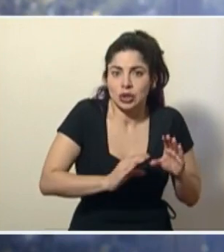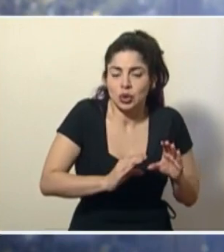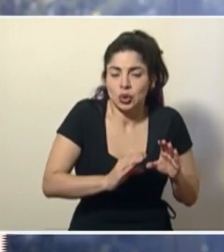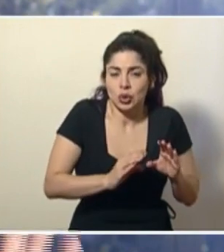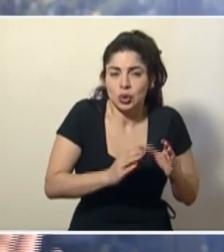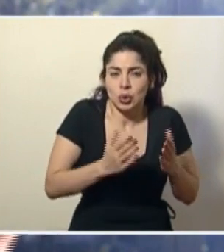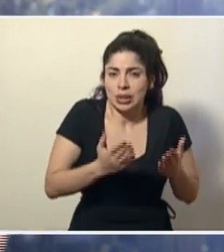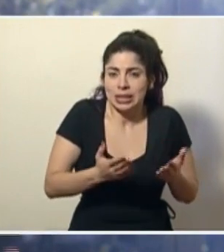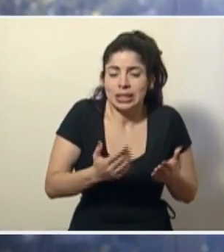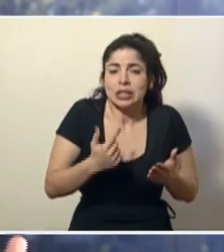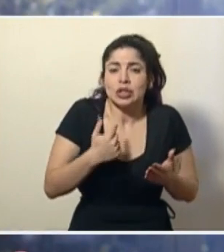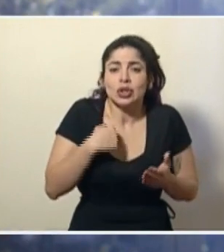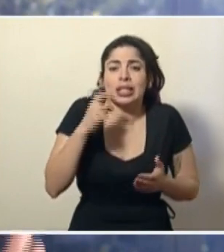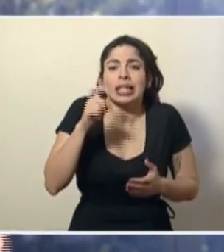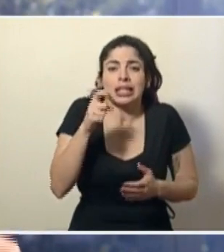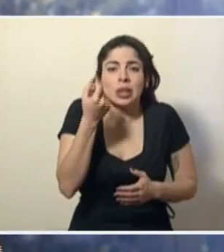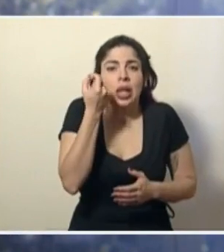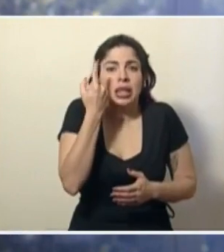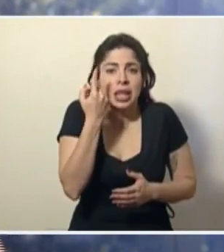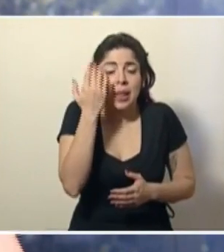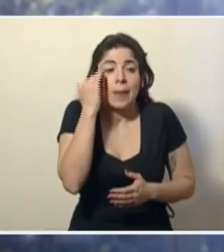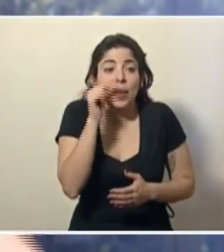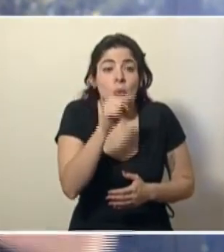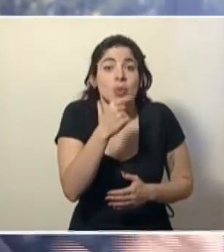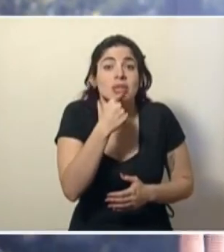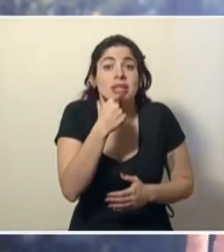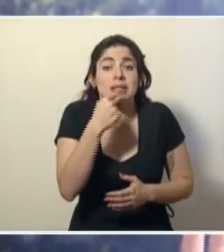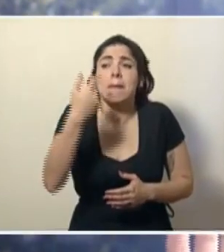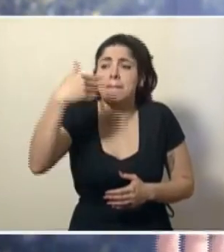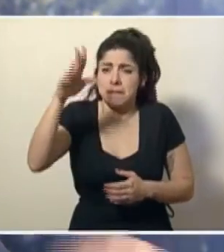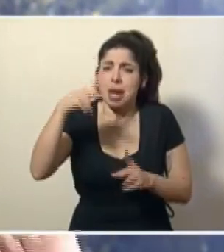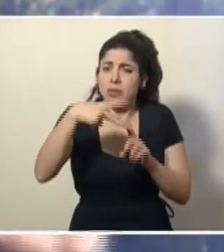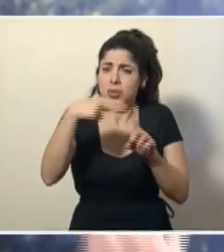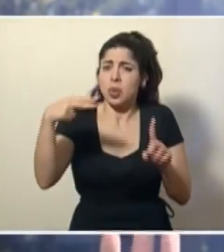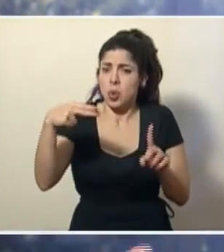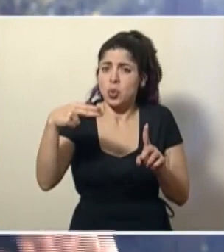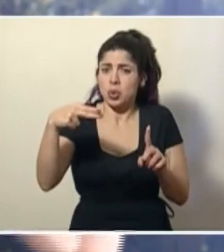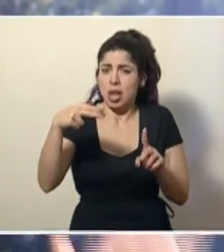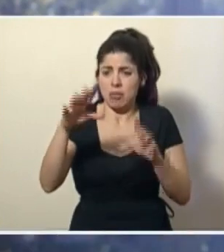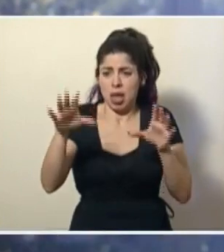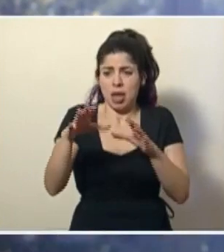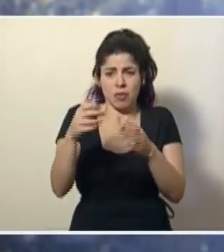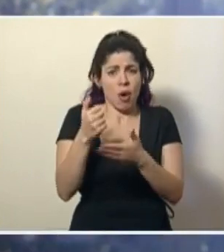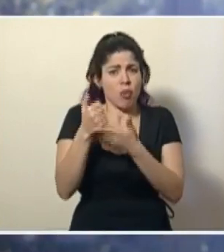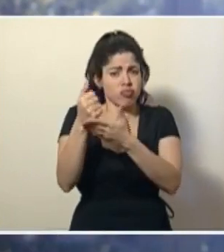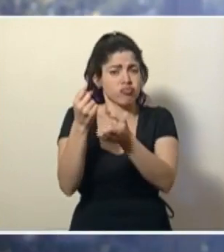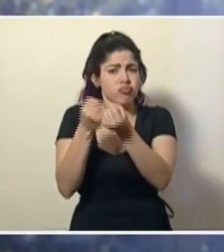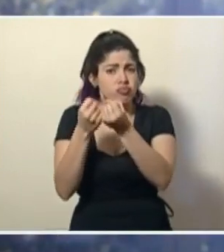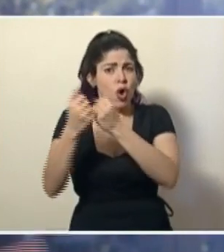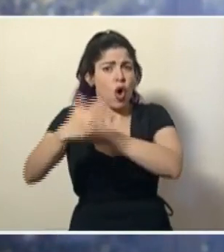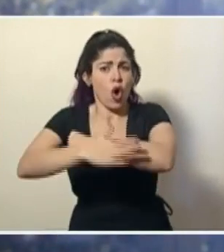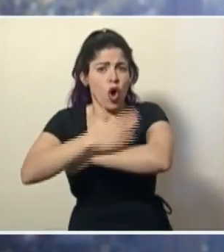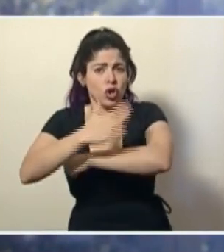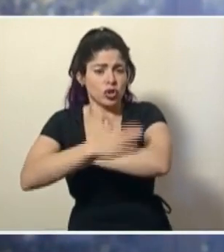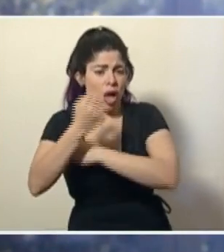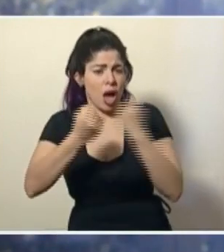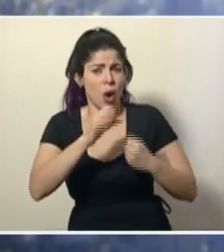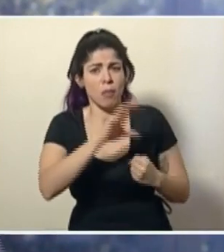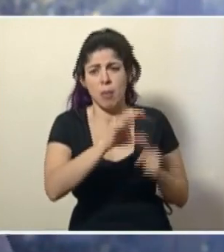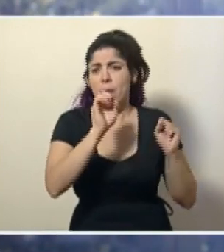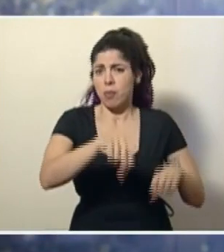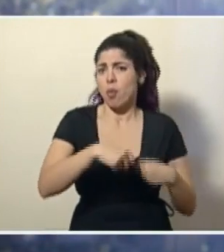Es que solo necesito entender eso, porque ustedes le dicen al país, vayan a un hotel, esta es la reactivación, ayuden a reactivar las cosas, pueden ir en su